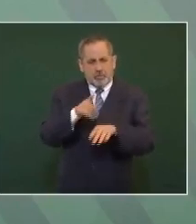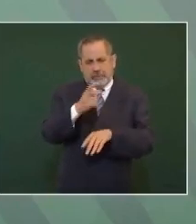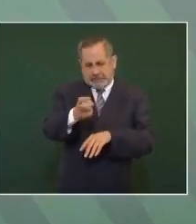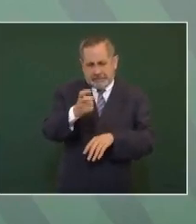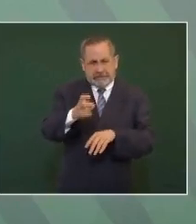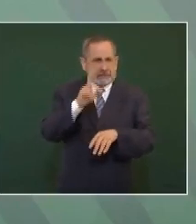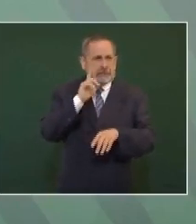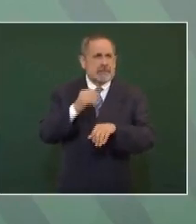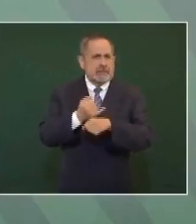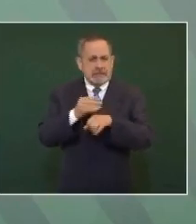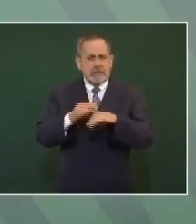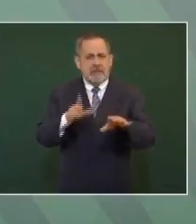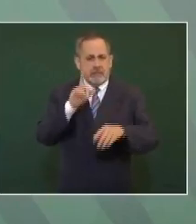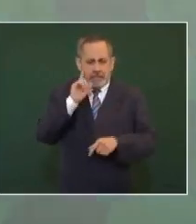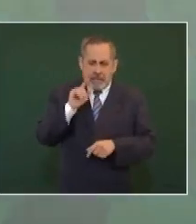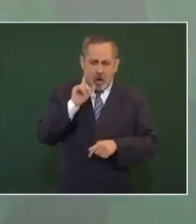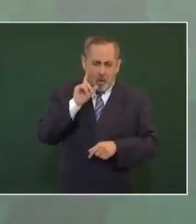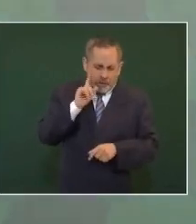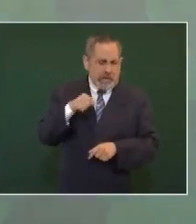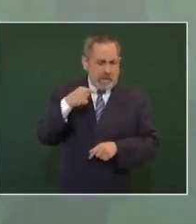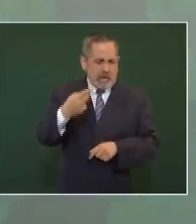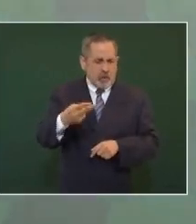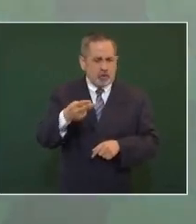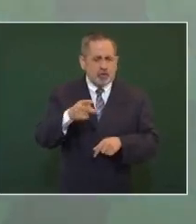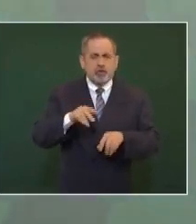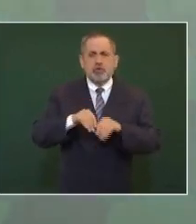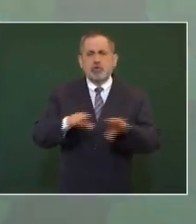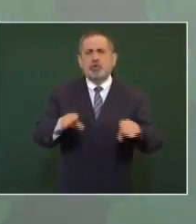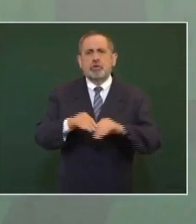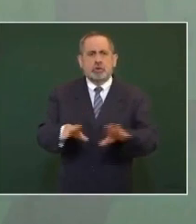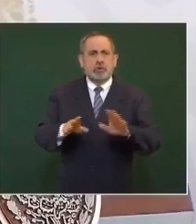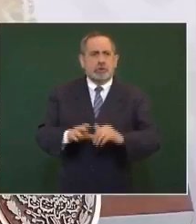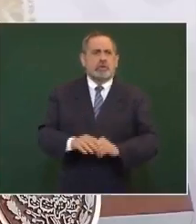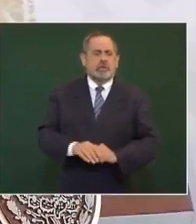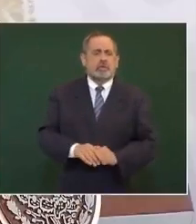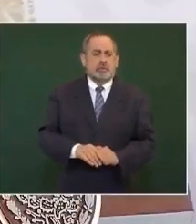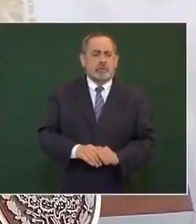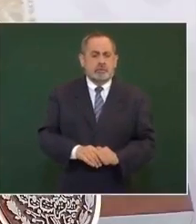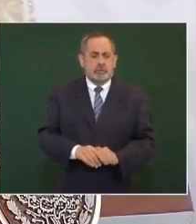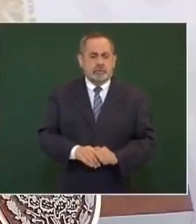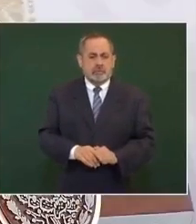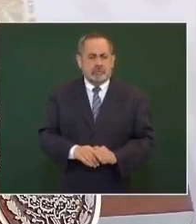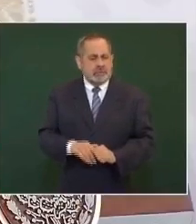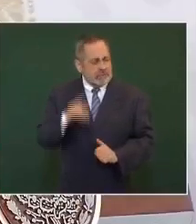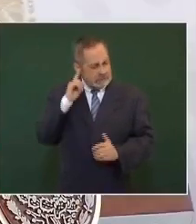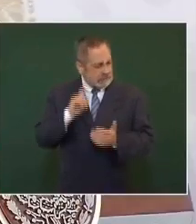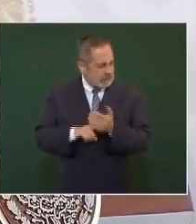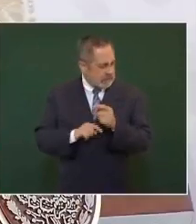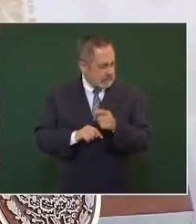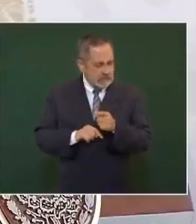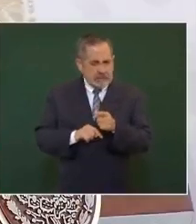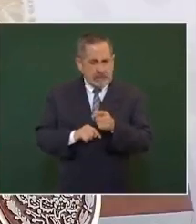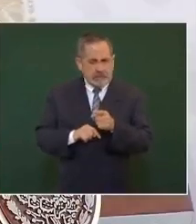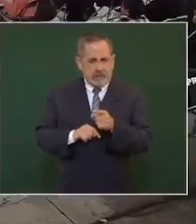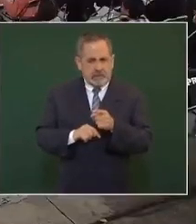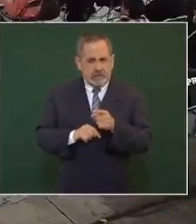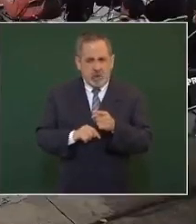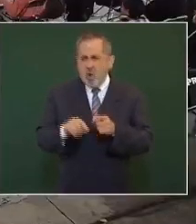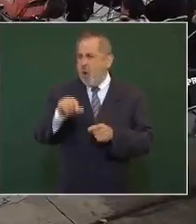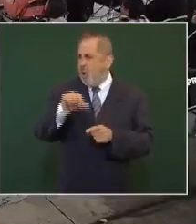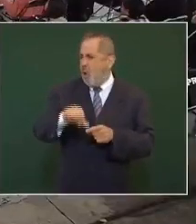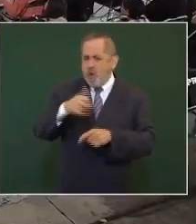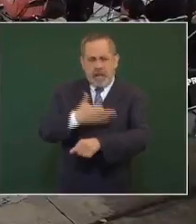establezca cuál va a ser la ruta a seguir y también cómo Presidencia dé la cara, digamos, ante